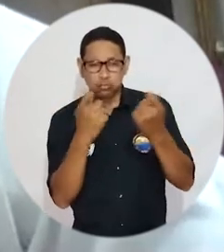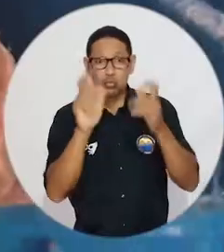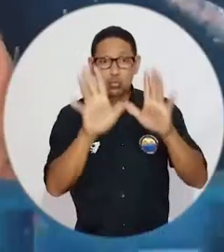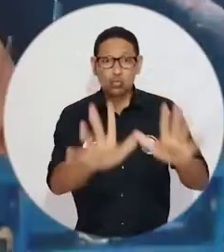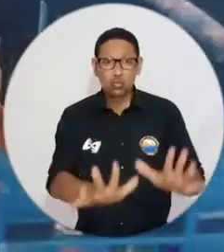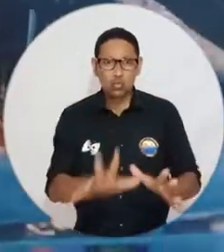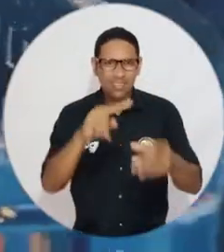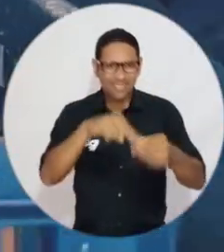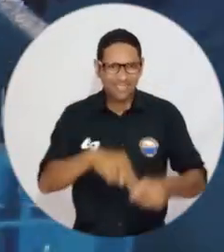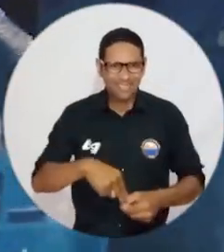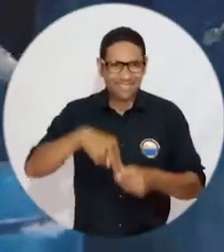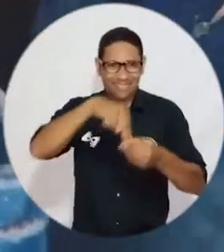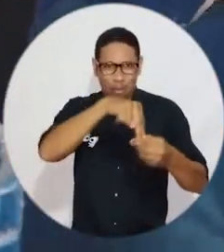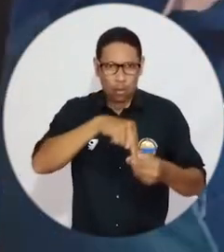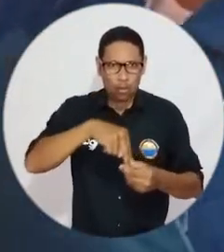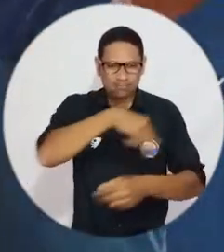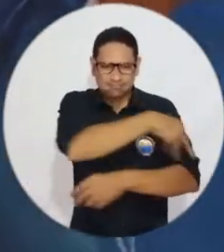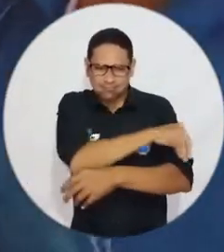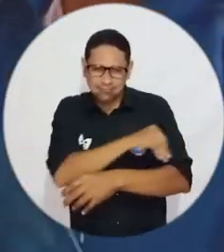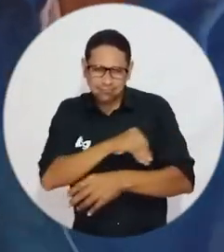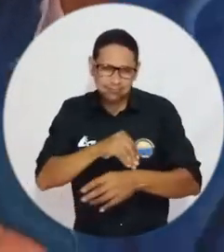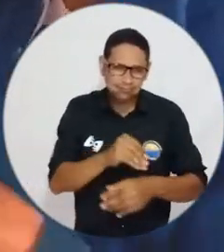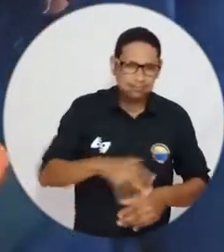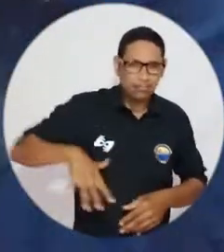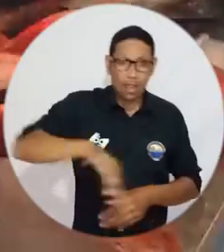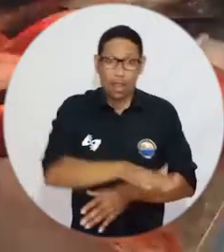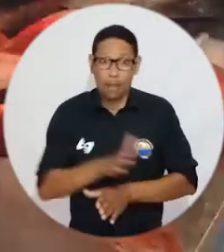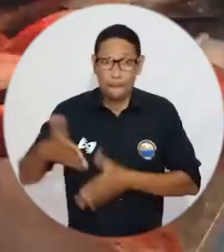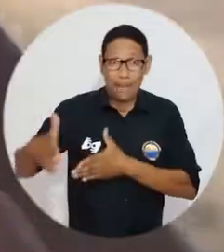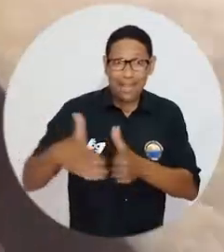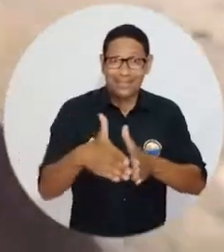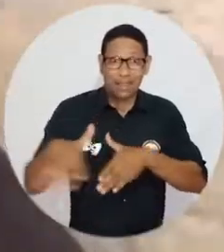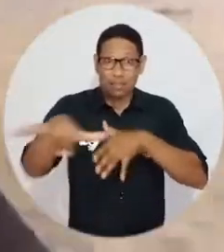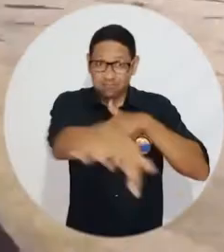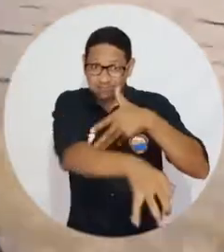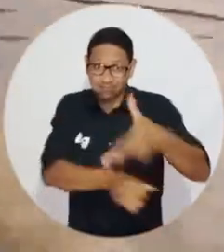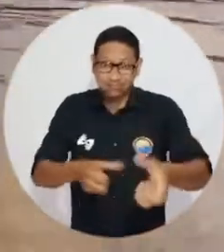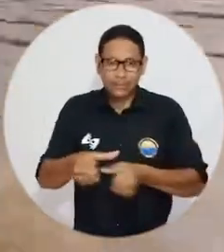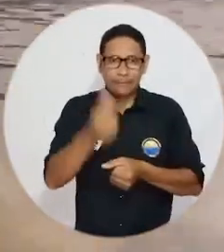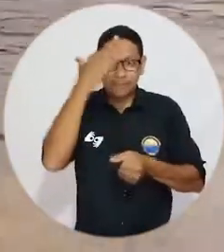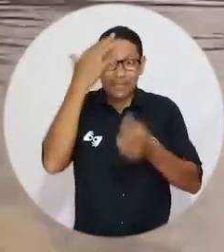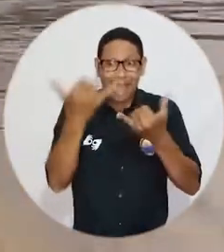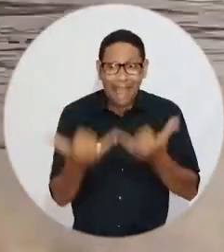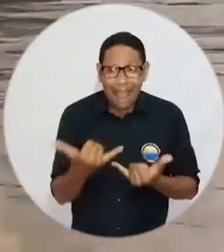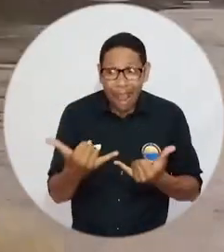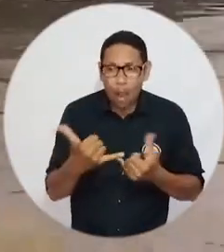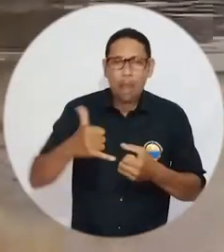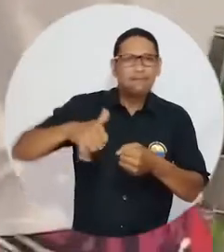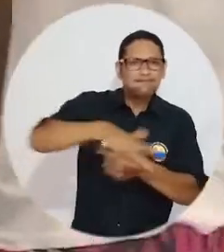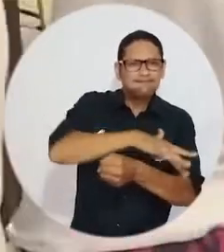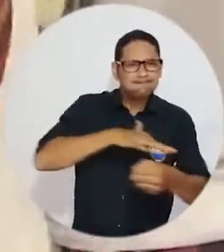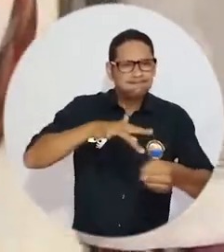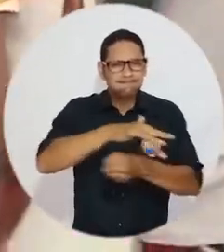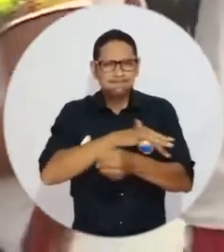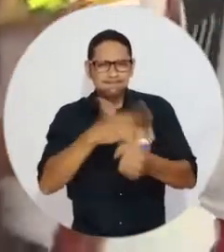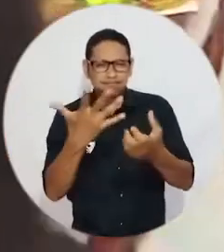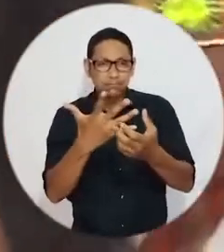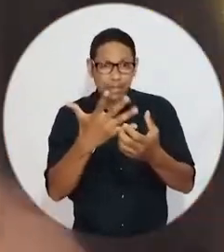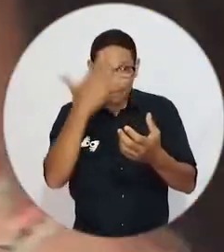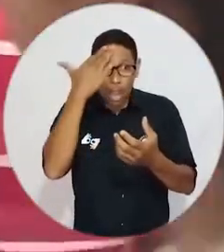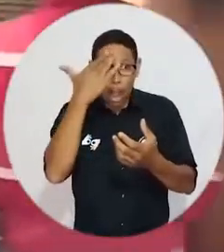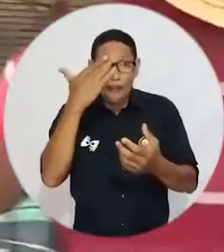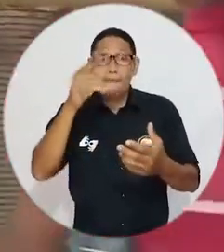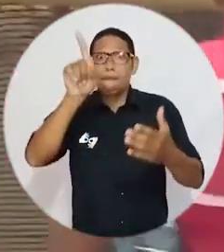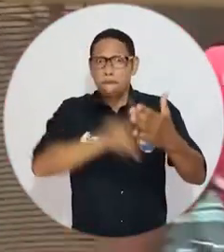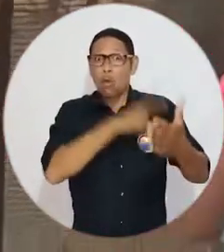los recursos pesqueros. Vale decir que si bien la problemática que nos une hoy es un plan maestro en donde